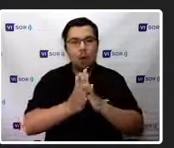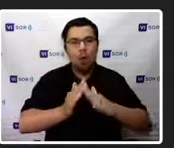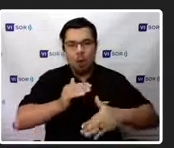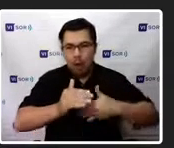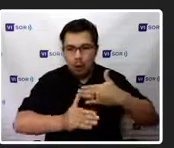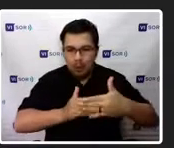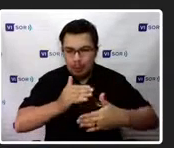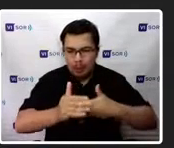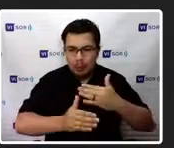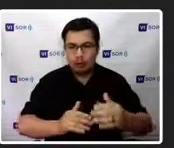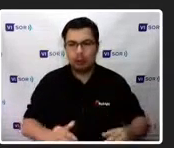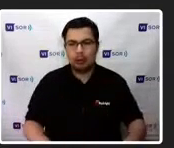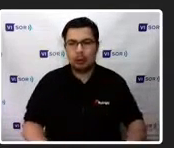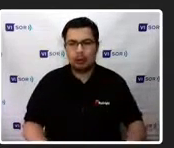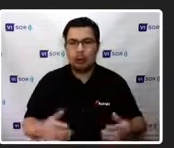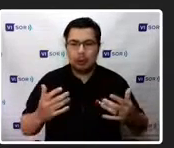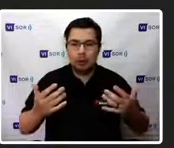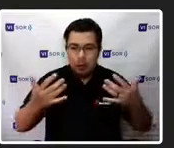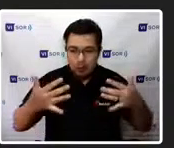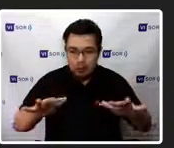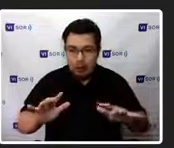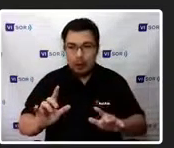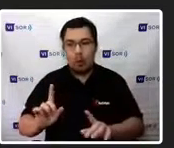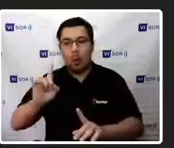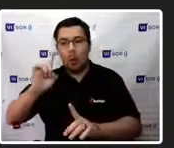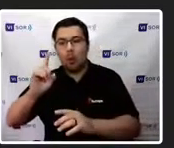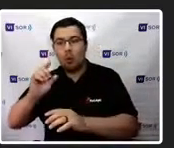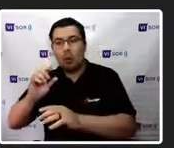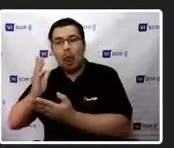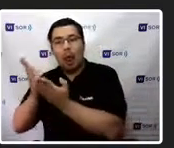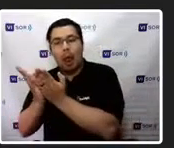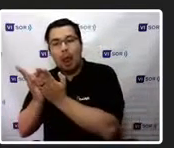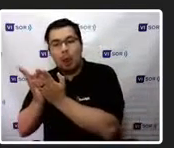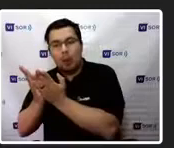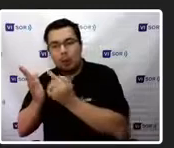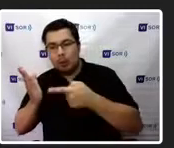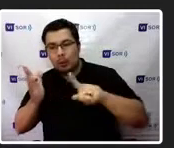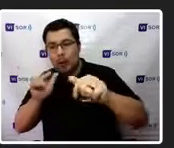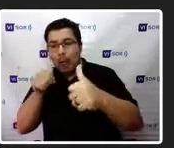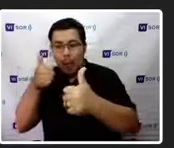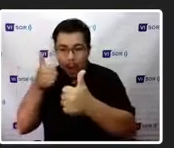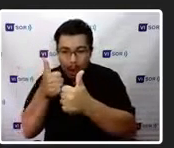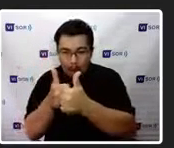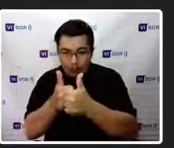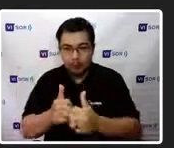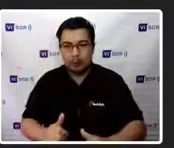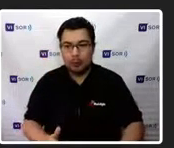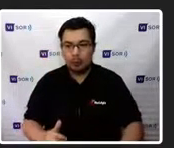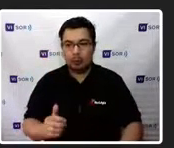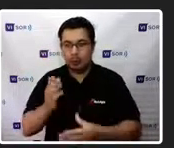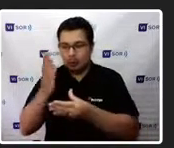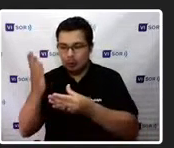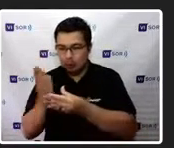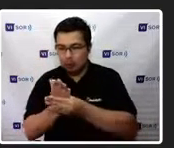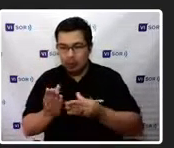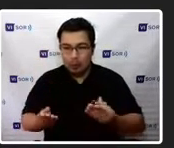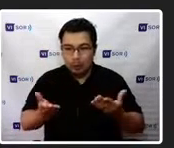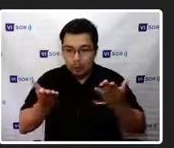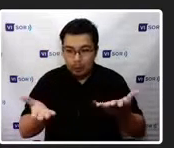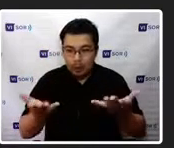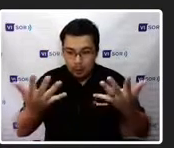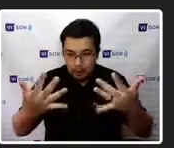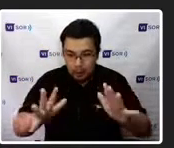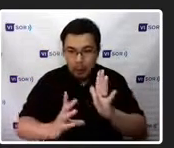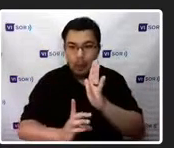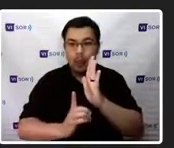asignatura, el alumno, ¿no es cierto?, entrega su informe, desarrolla un proyecto y finalmente esa es la